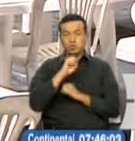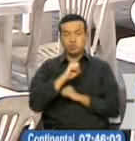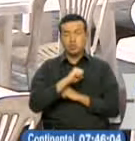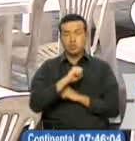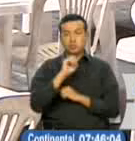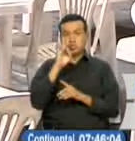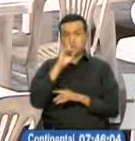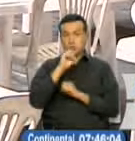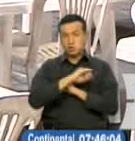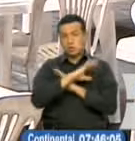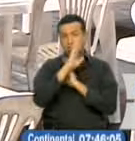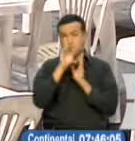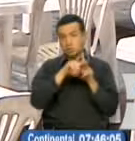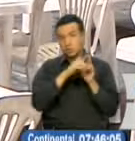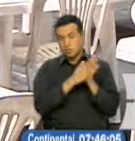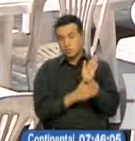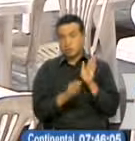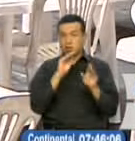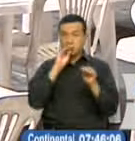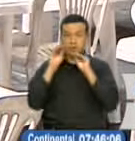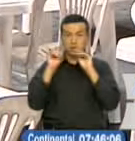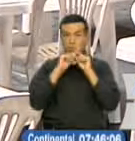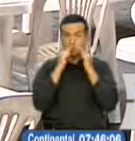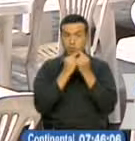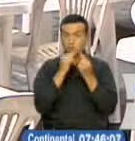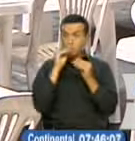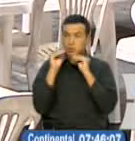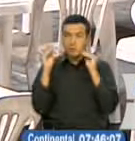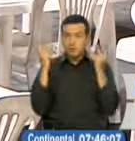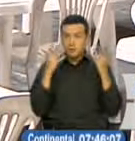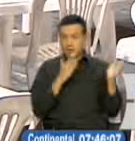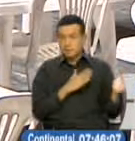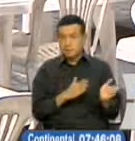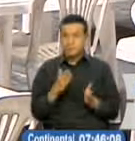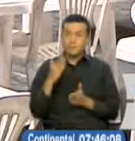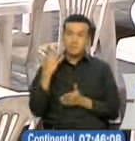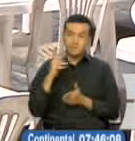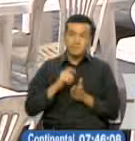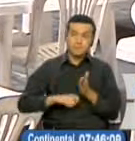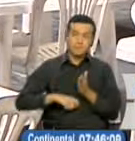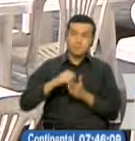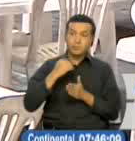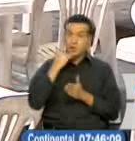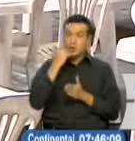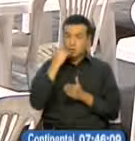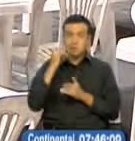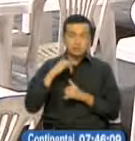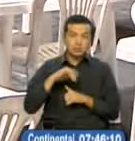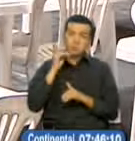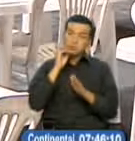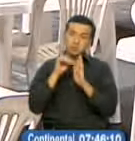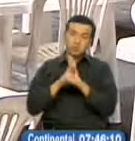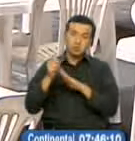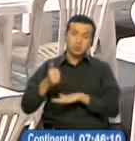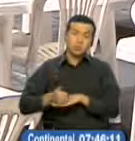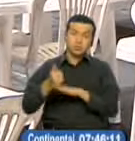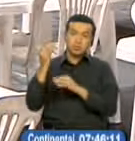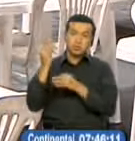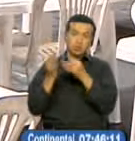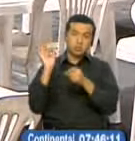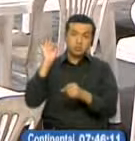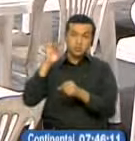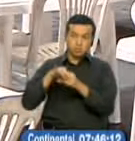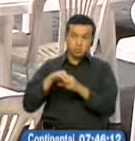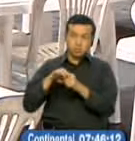lo cual se notificará a las respectivas organizaciones políticas, las cuales aún están habilitadas de presentar otros recursos como son las impugnaciones